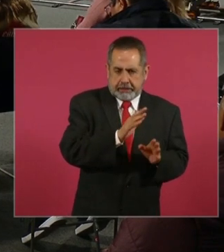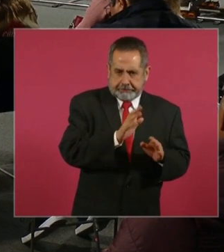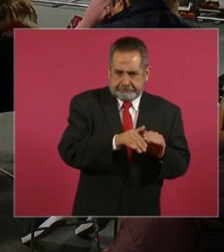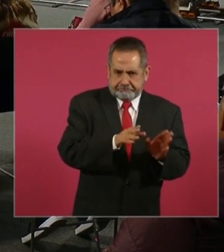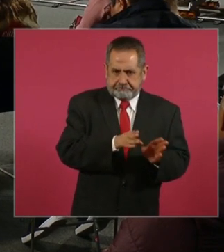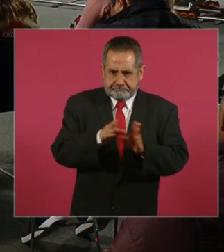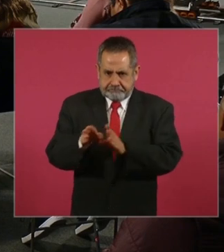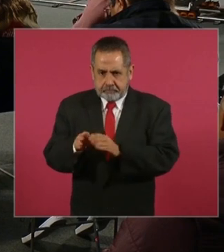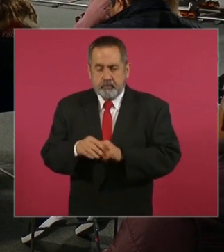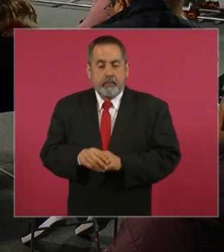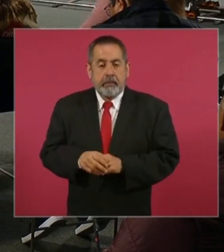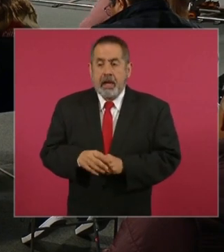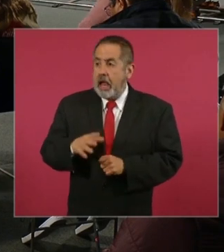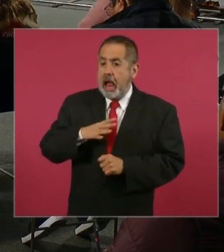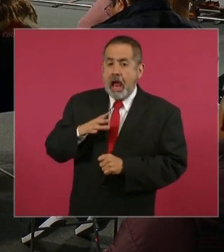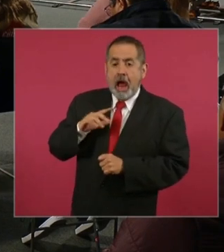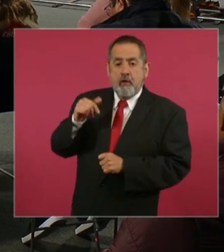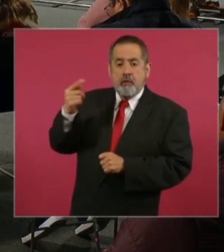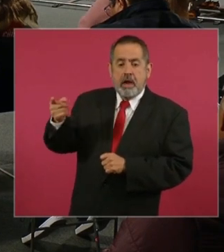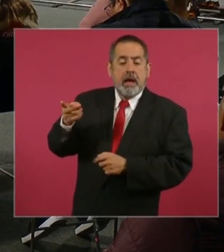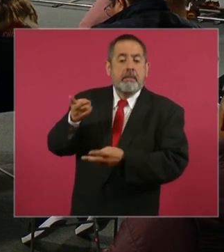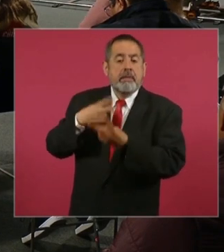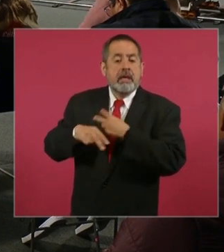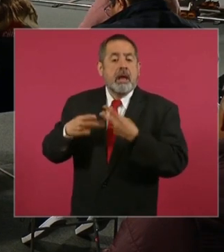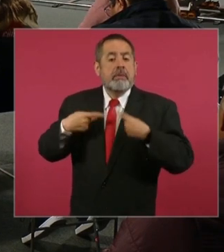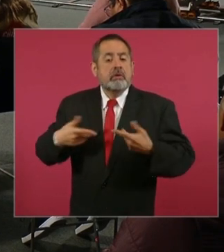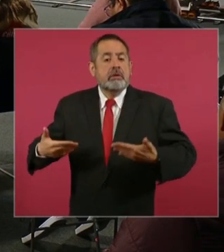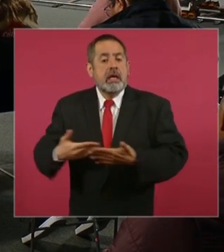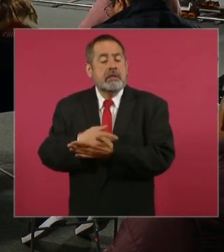están también aquí personas de Tequila.